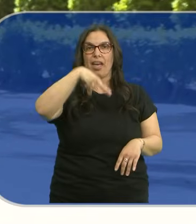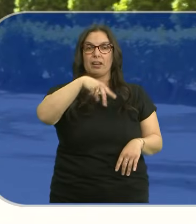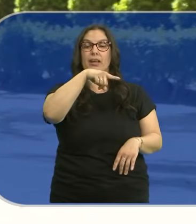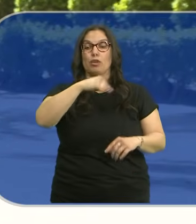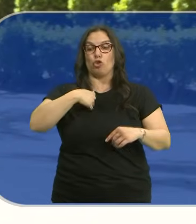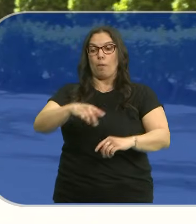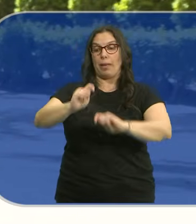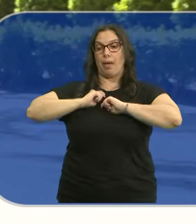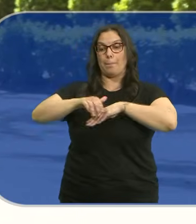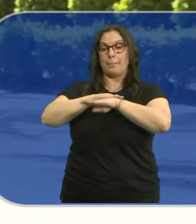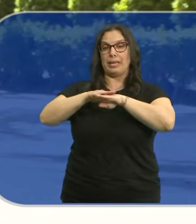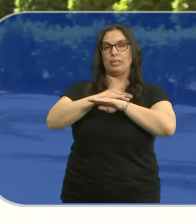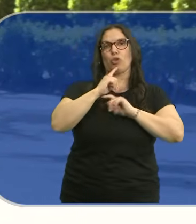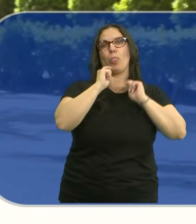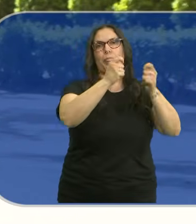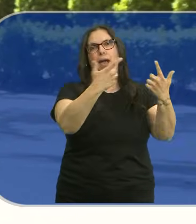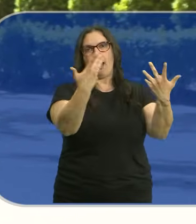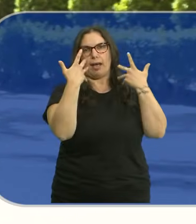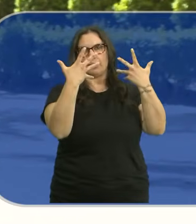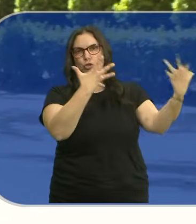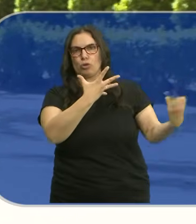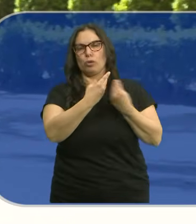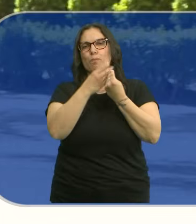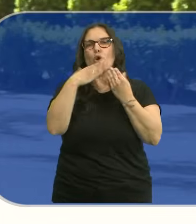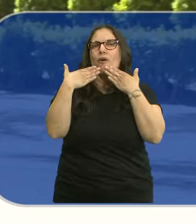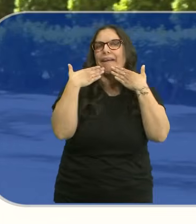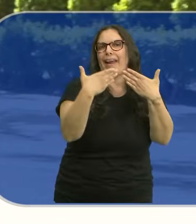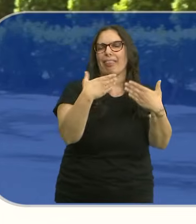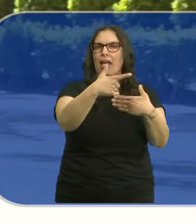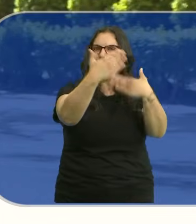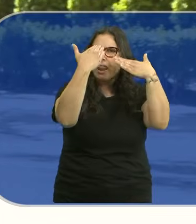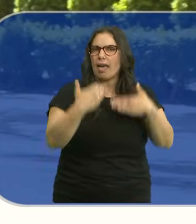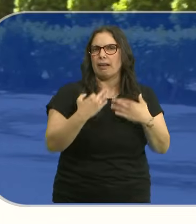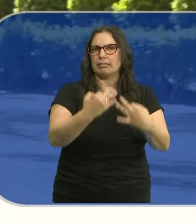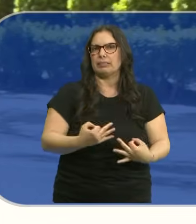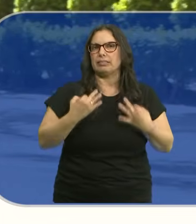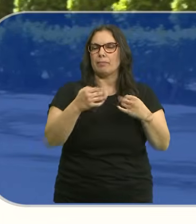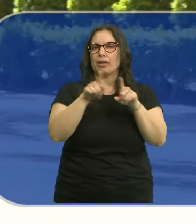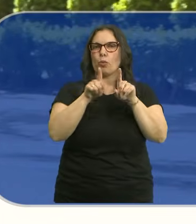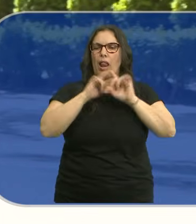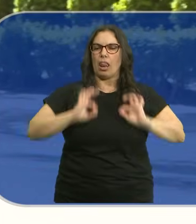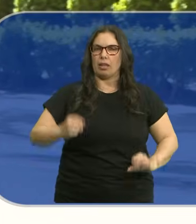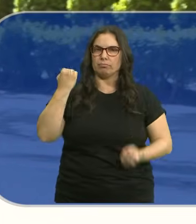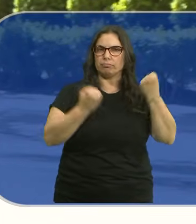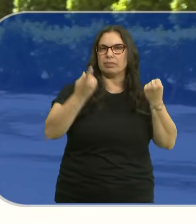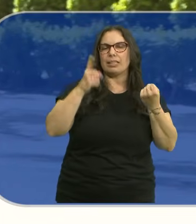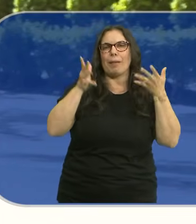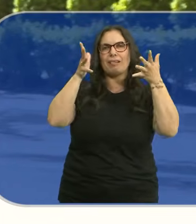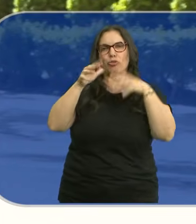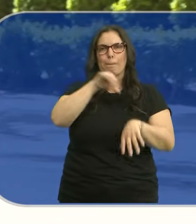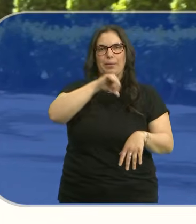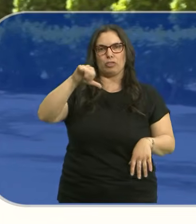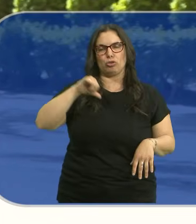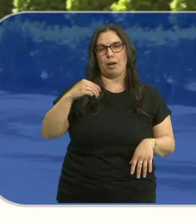al ministerio decidió nombrarlo como asesor en agradecimiento a su lealtad como conductor y asesor